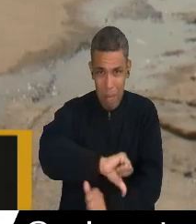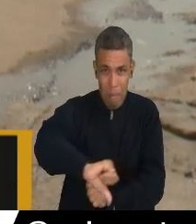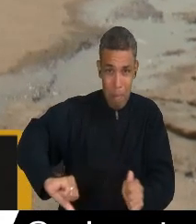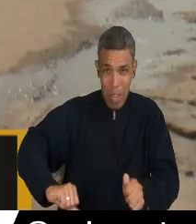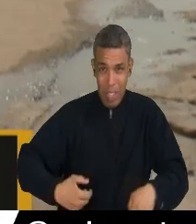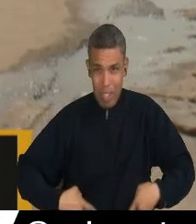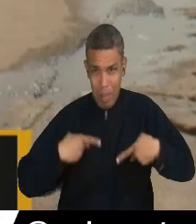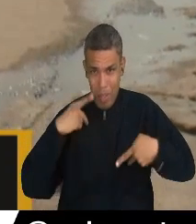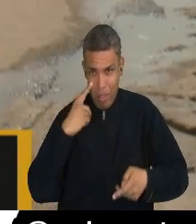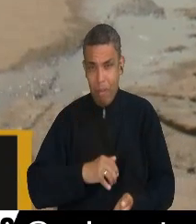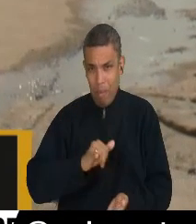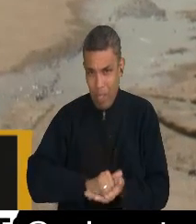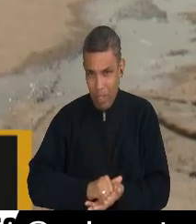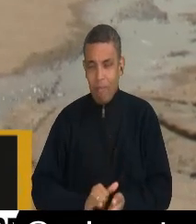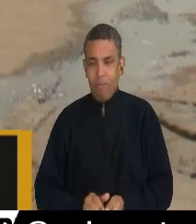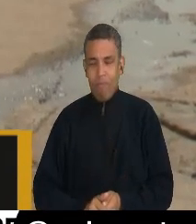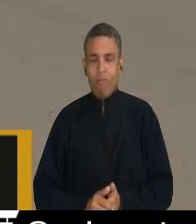los familiares